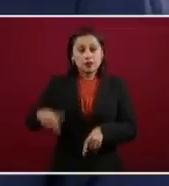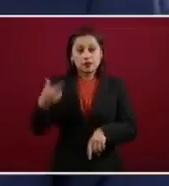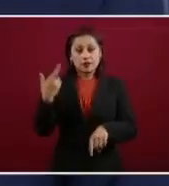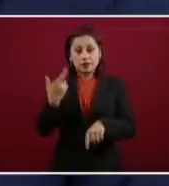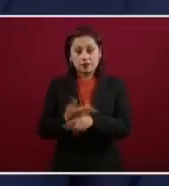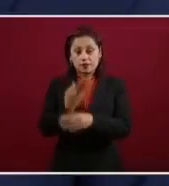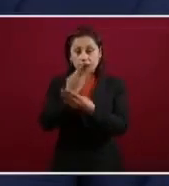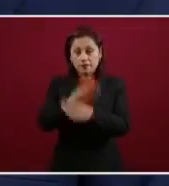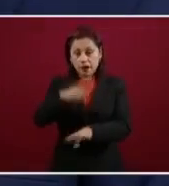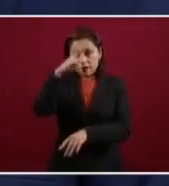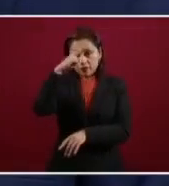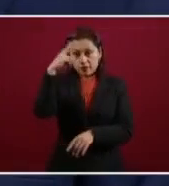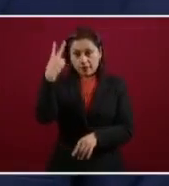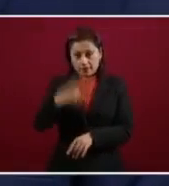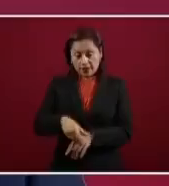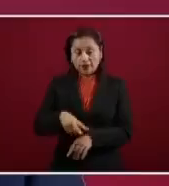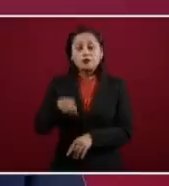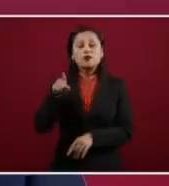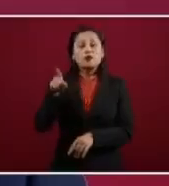llegó a declarar